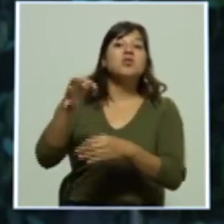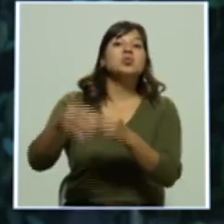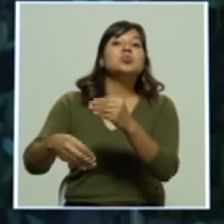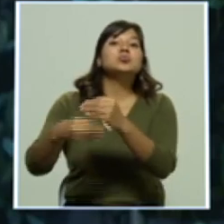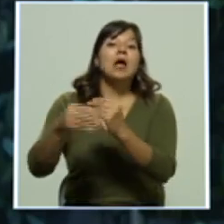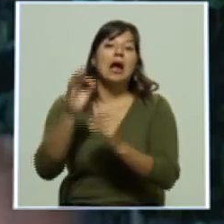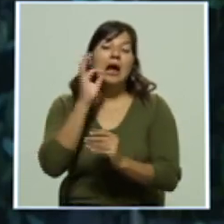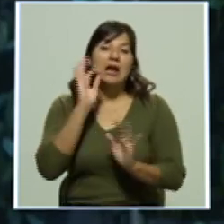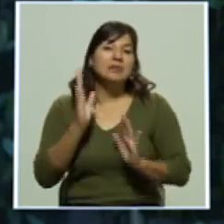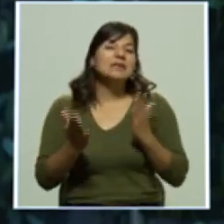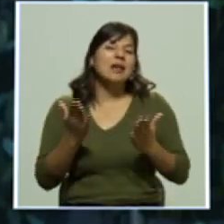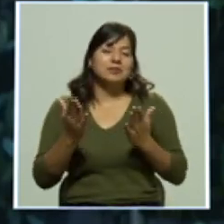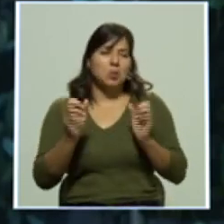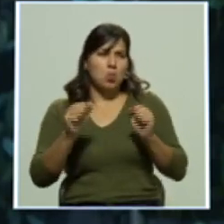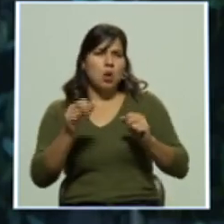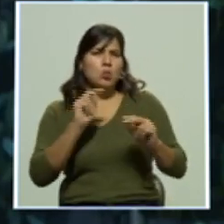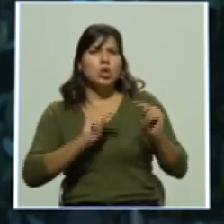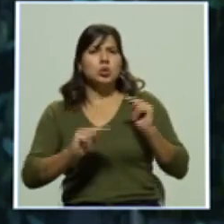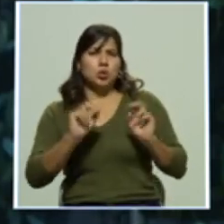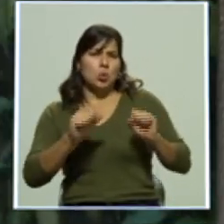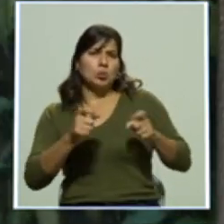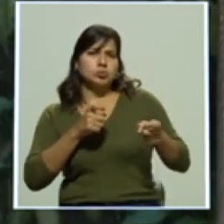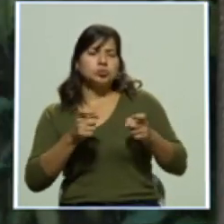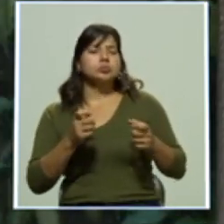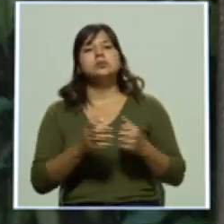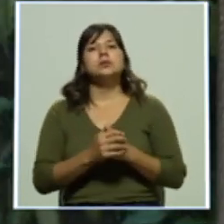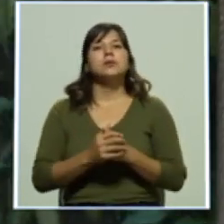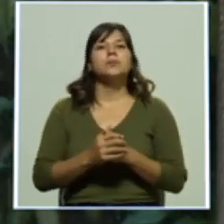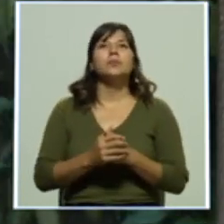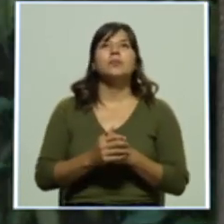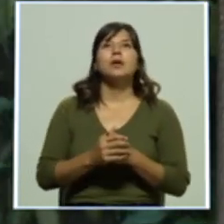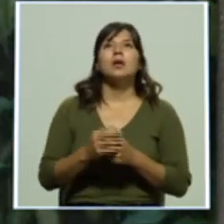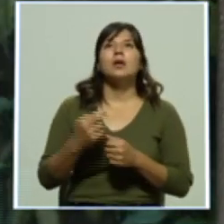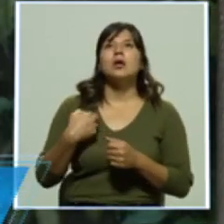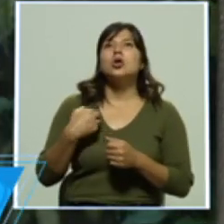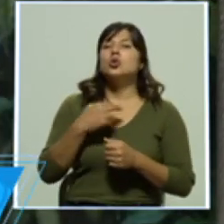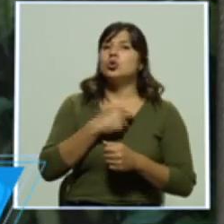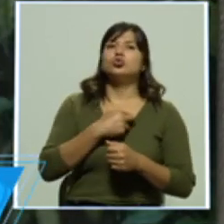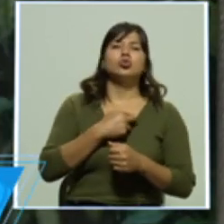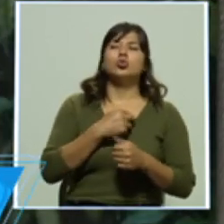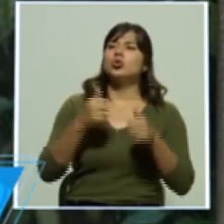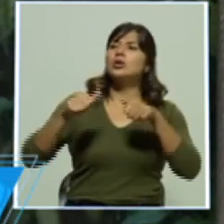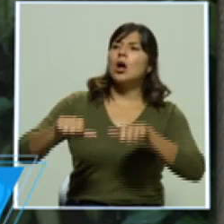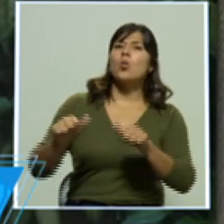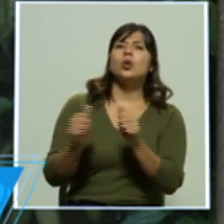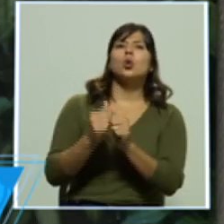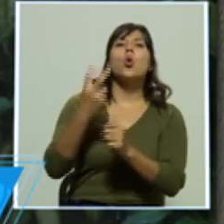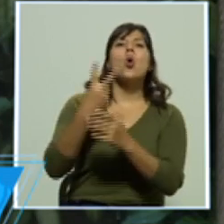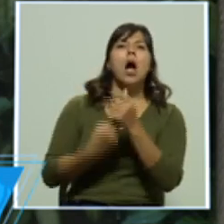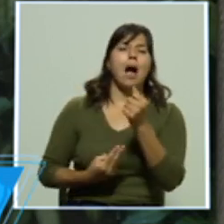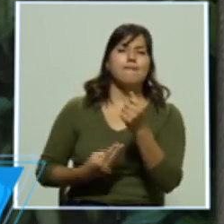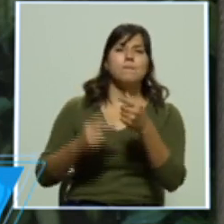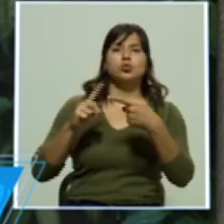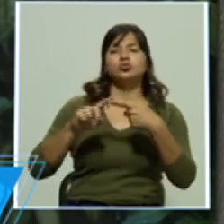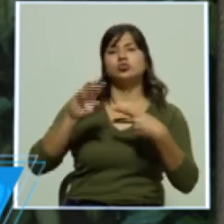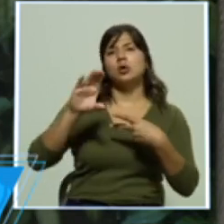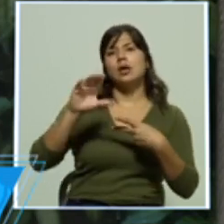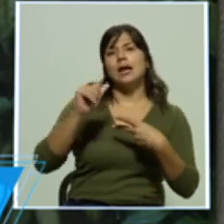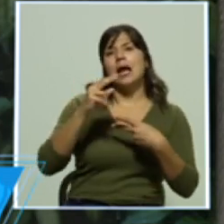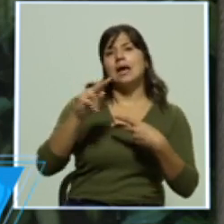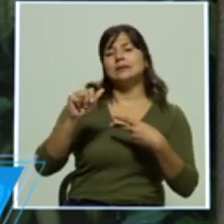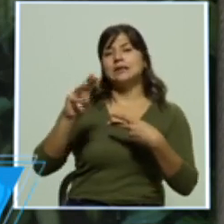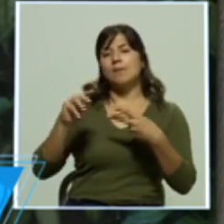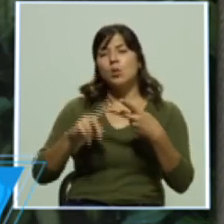cannabis. Todo es negociable y todo es manejable. Vamos con el texto con las dos cosas, tanto cáñamo como cannabis